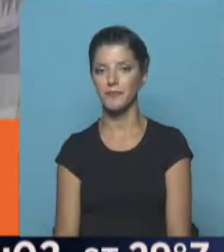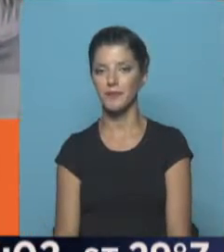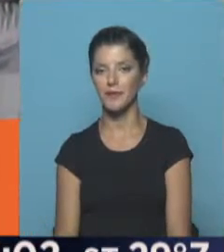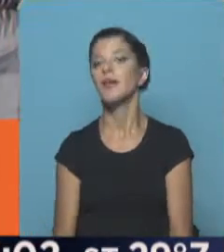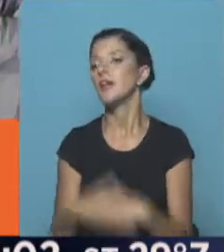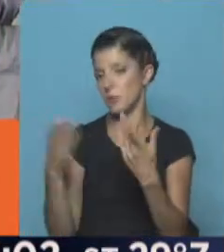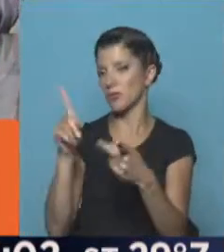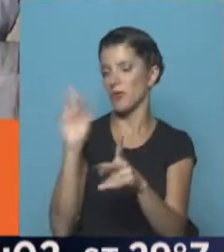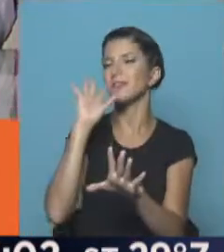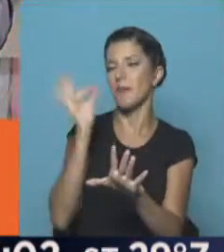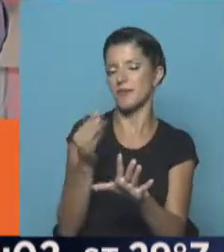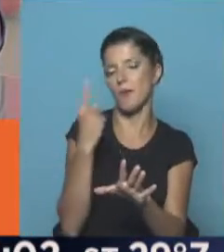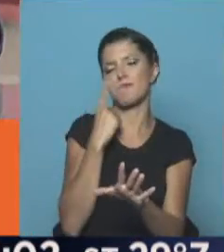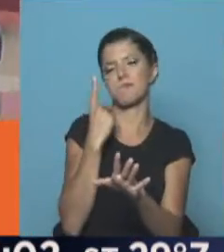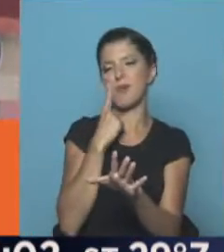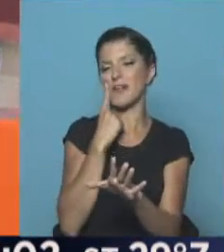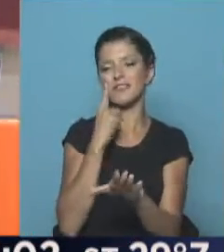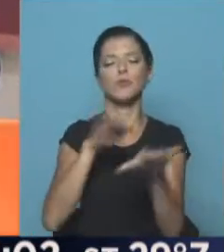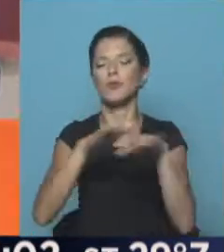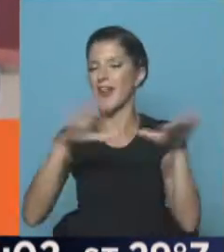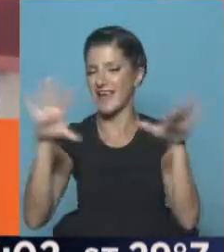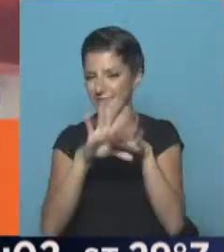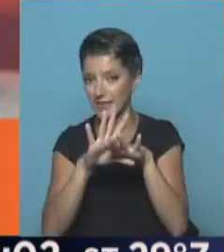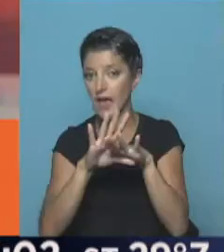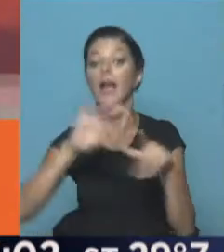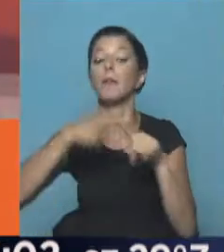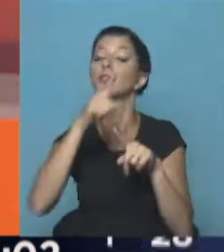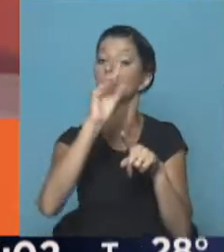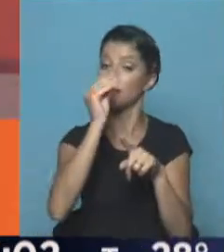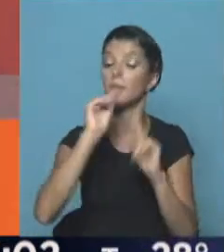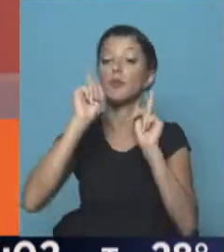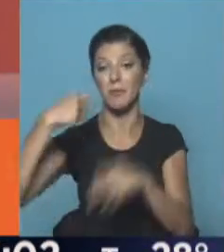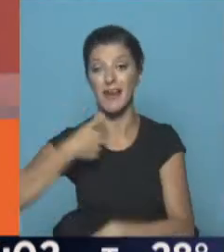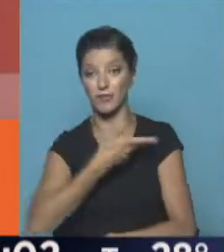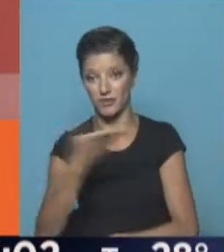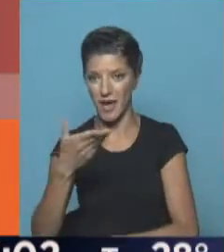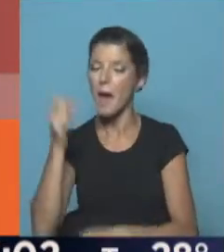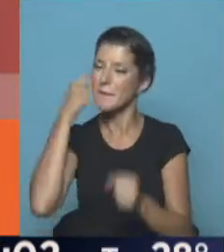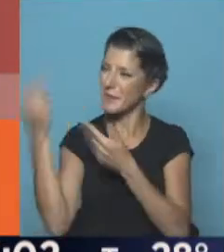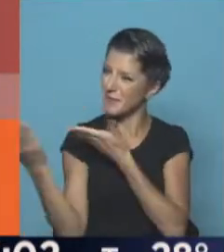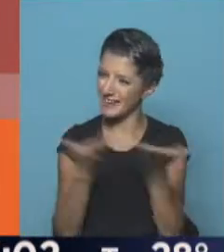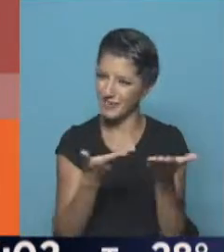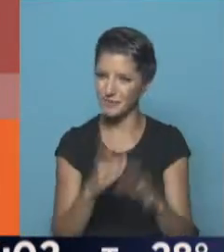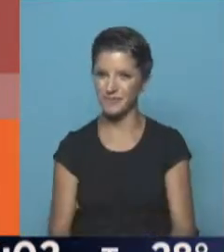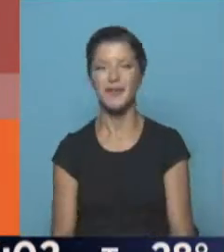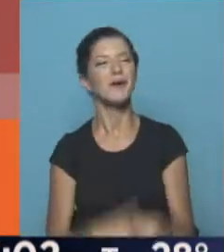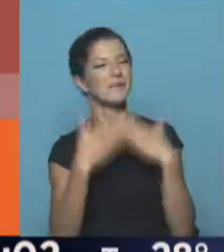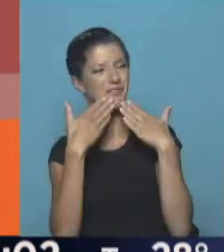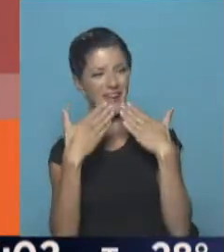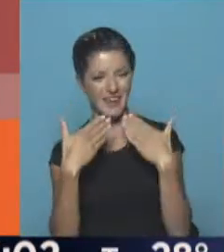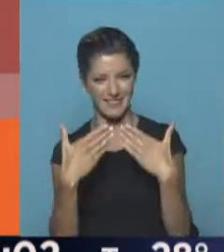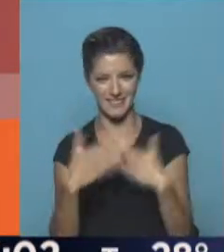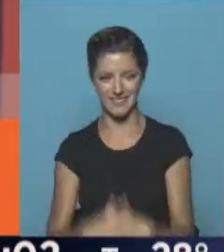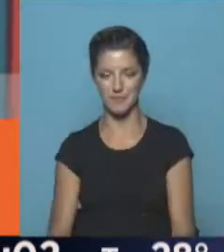perspectiva de de lo que está ocurriendo no sólo en la política sino también en la sociedad brasileña bienvenido a amílcar que estas muchas gracias como